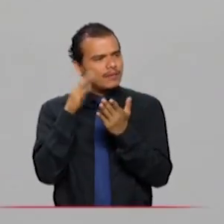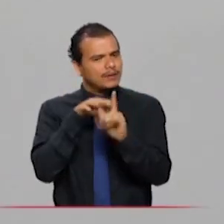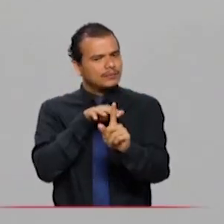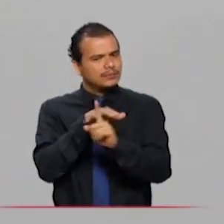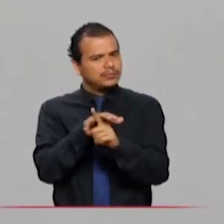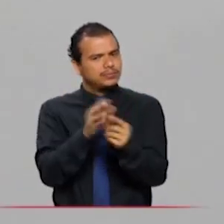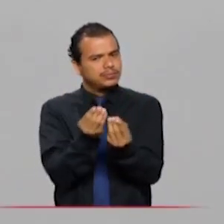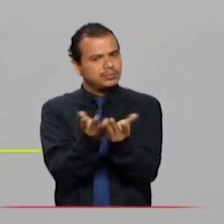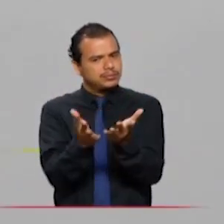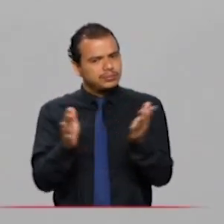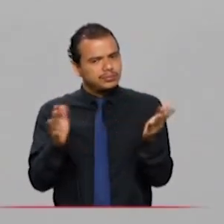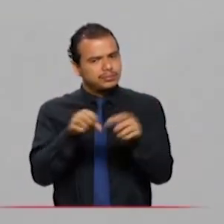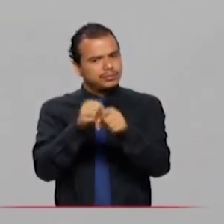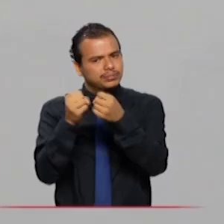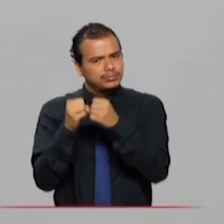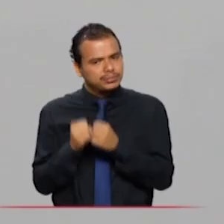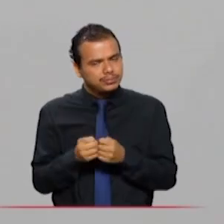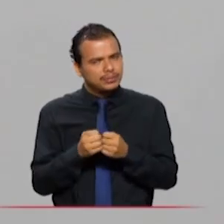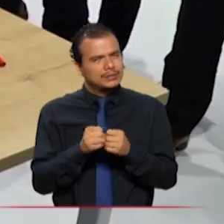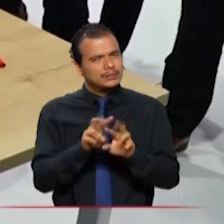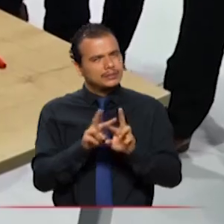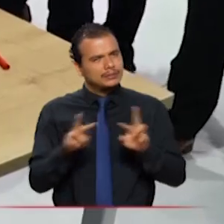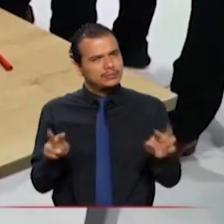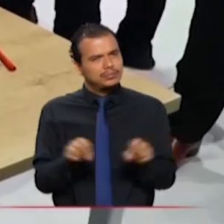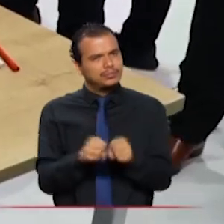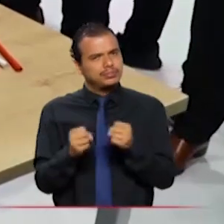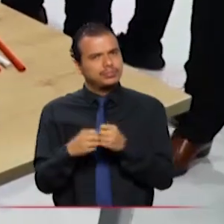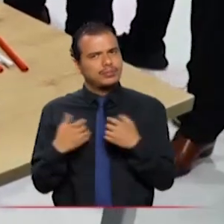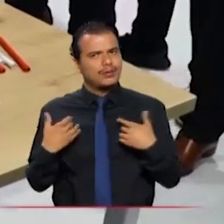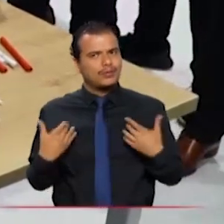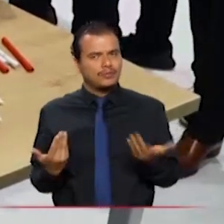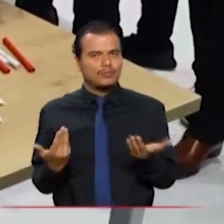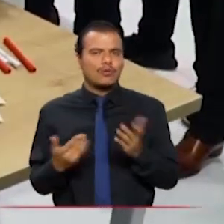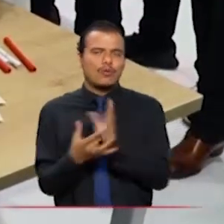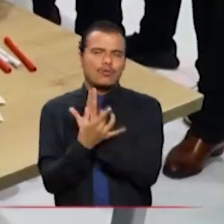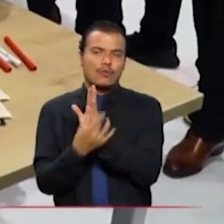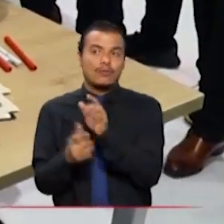la minería ilegal y los cultivos ilícitos. Nos pusimos de acuerdo